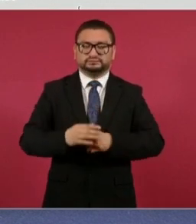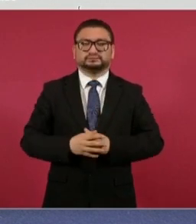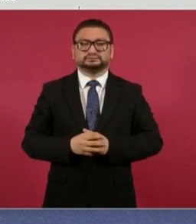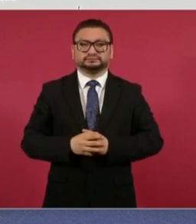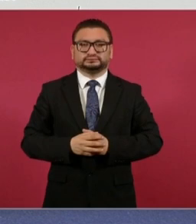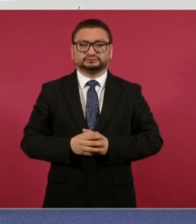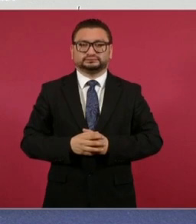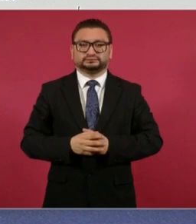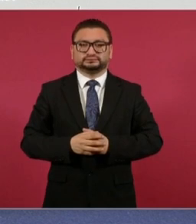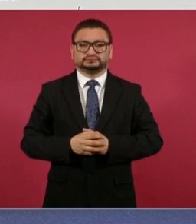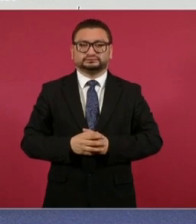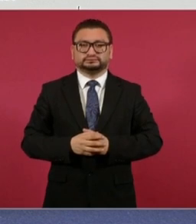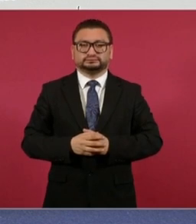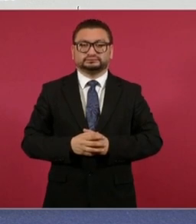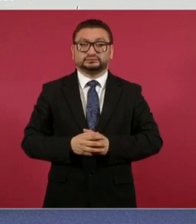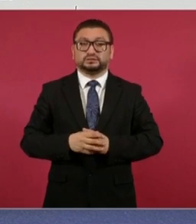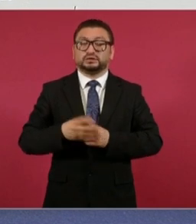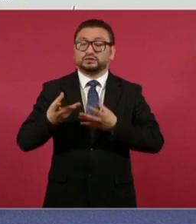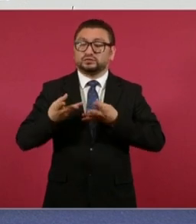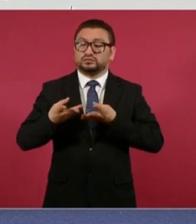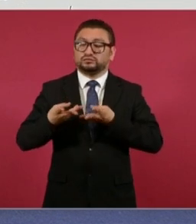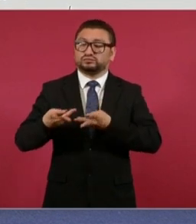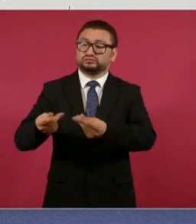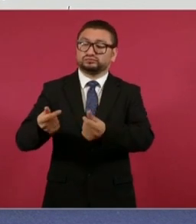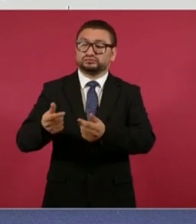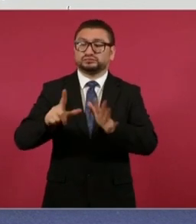1570 y ejercemos